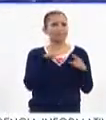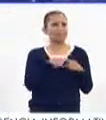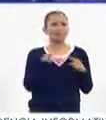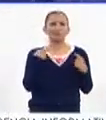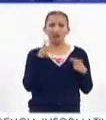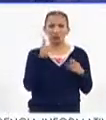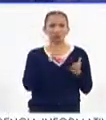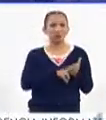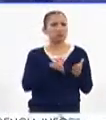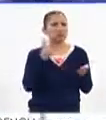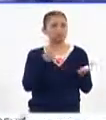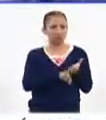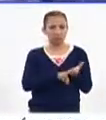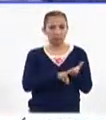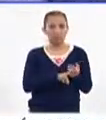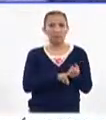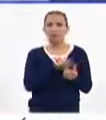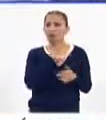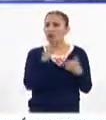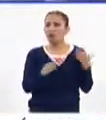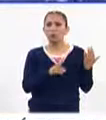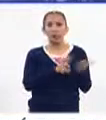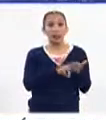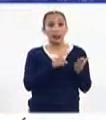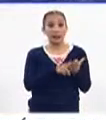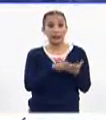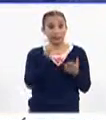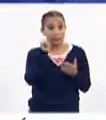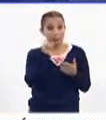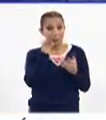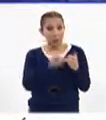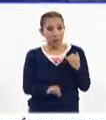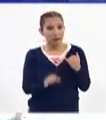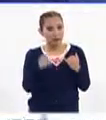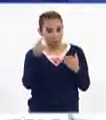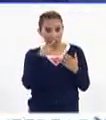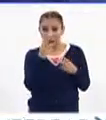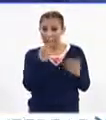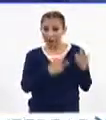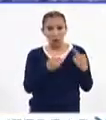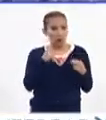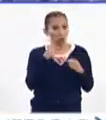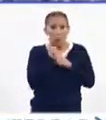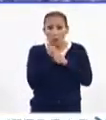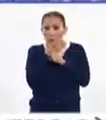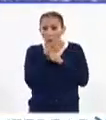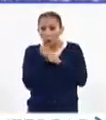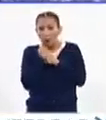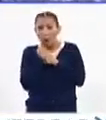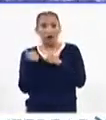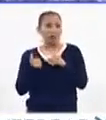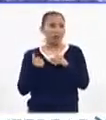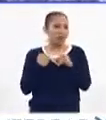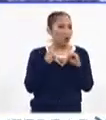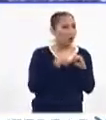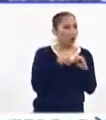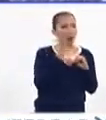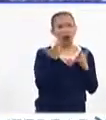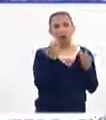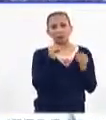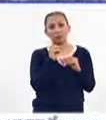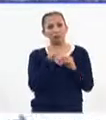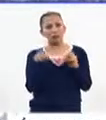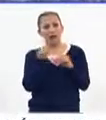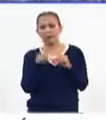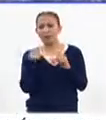pero todo vale la pena. Todo vale la pena y al final no van a querer regresar, ya sea en Canadá. Yo sé que hay muchas